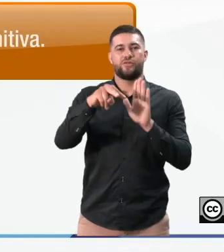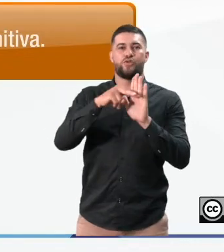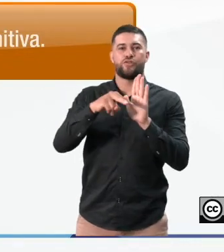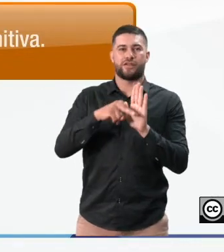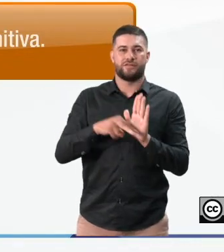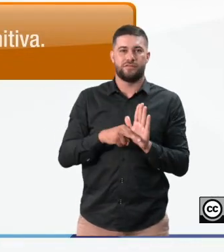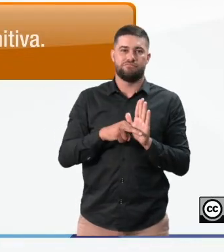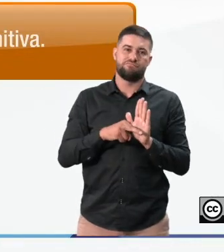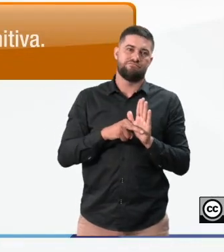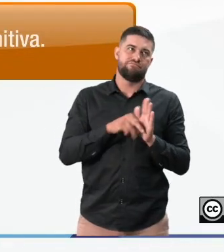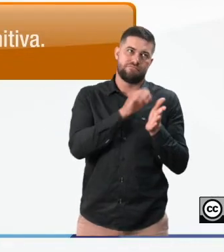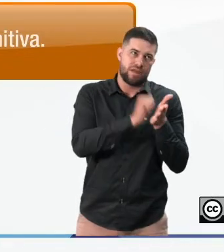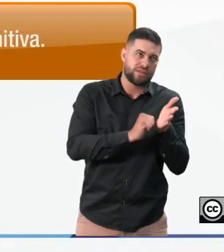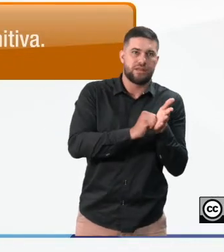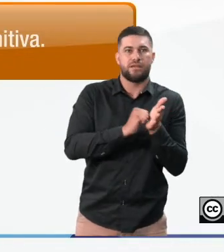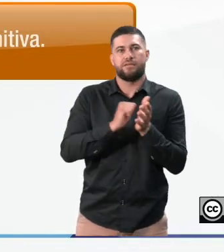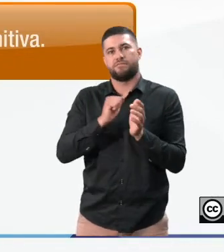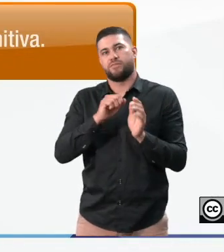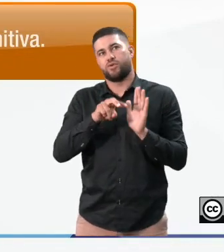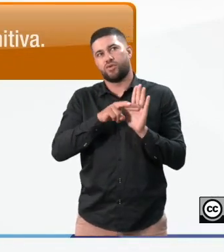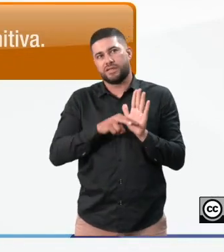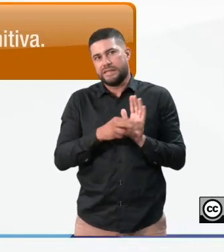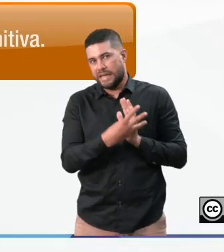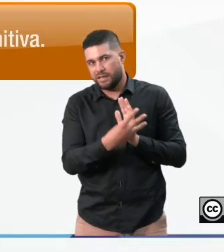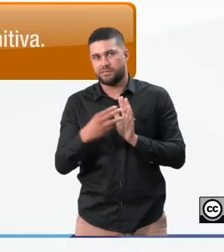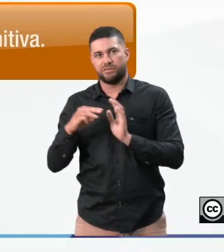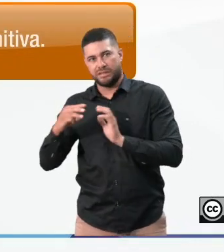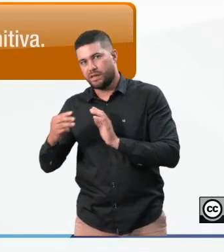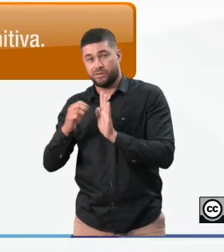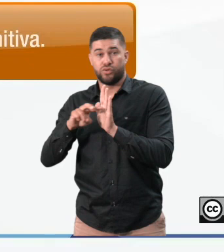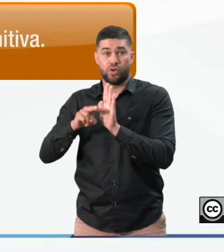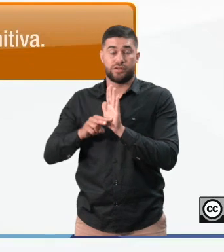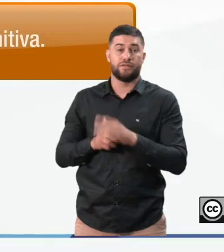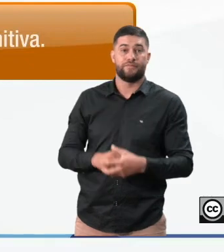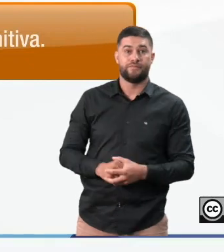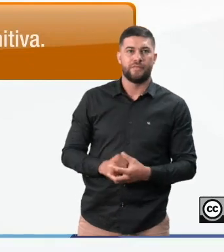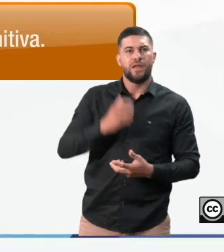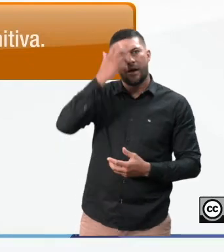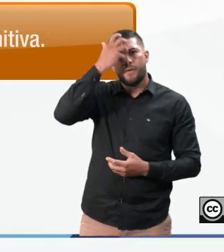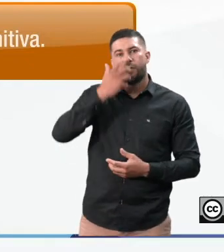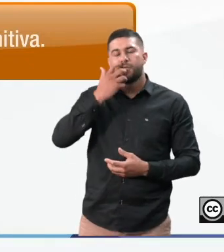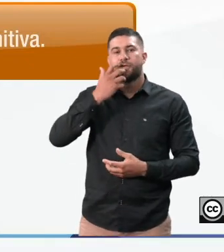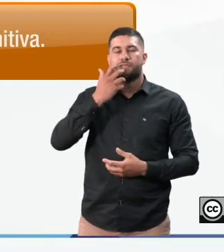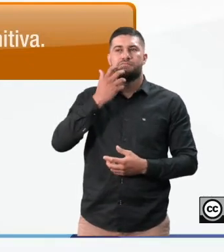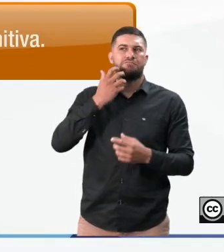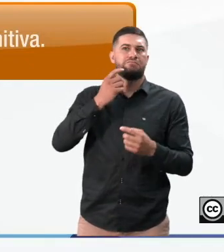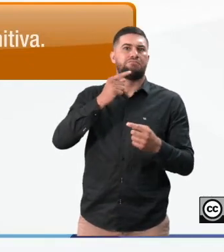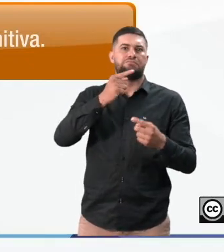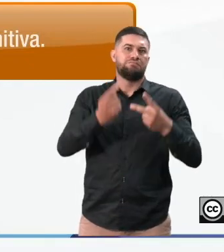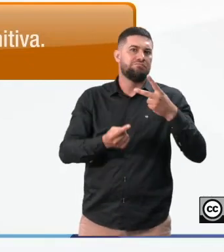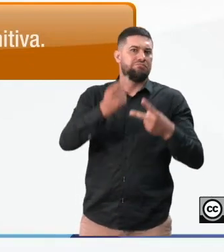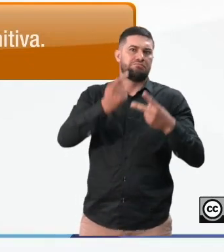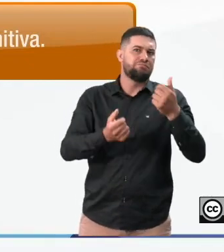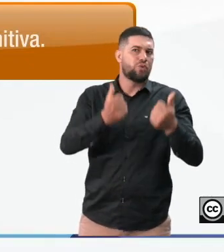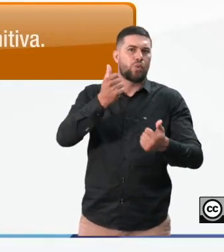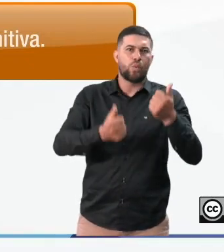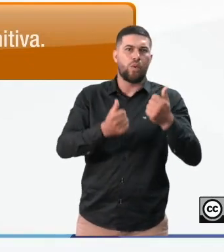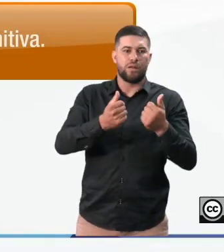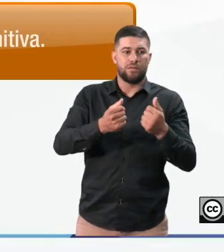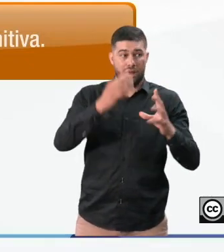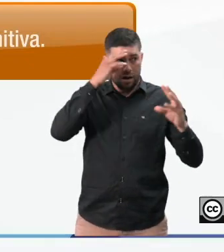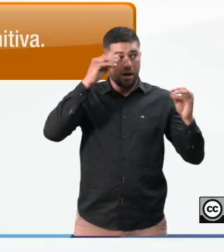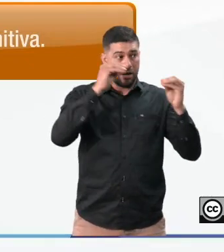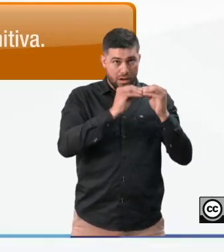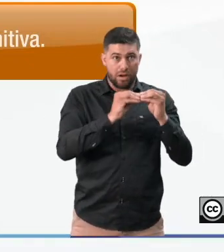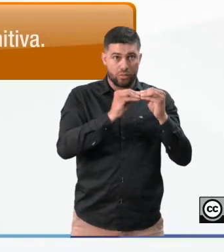es donde se requiere del representante estudiantil para que los pueda orientar a llevar a cabo ese proceso